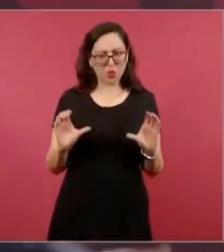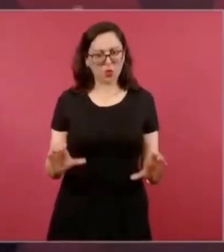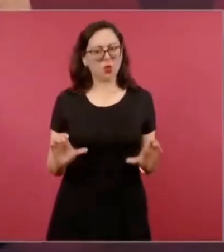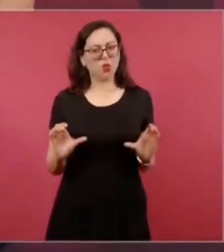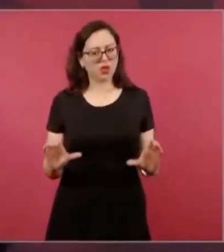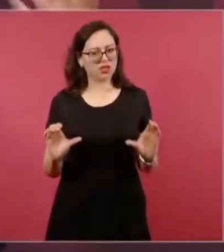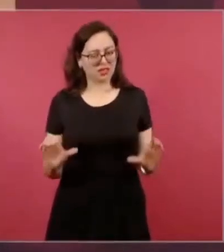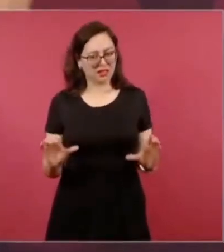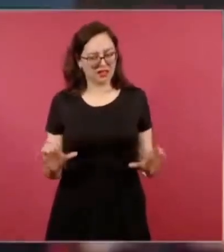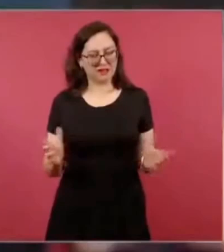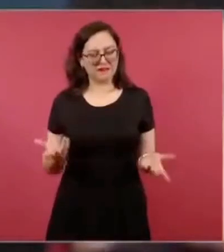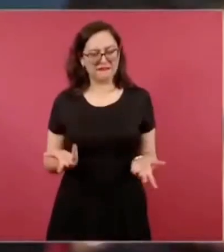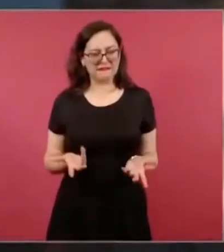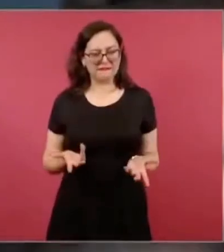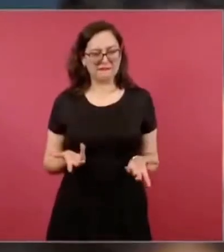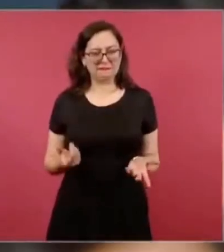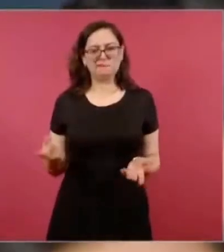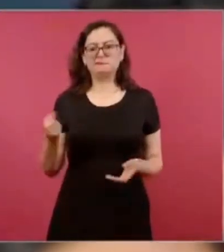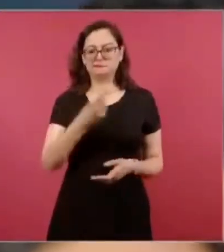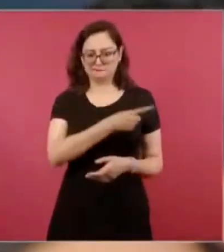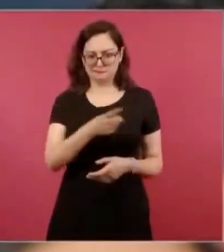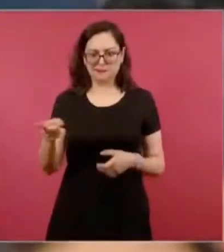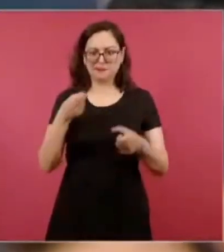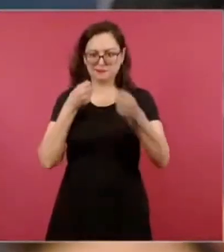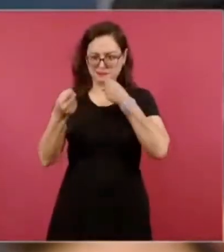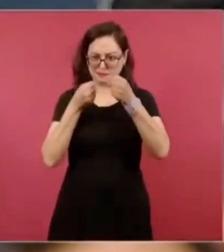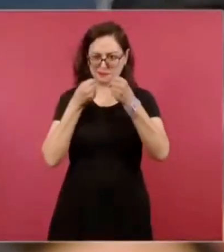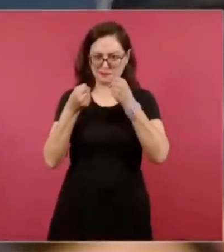ustedes son mucha pieza.